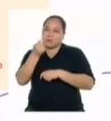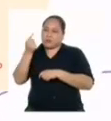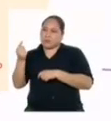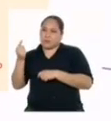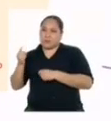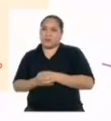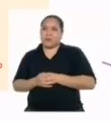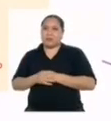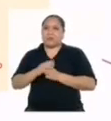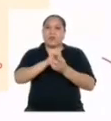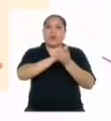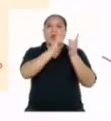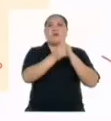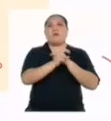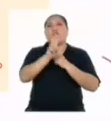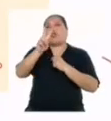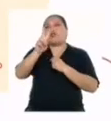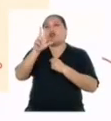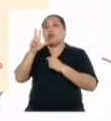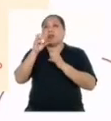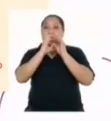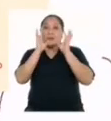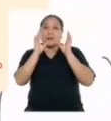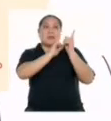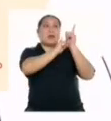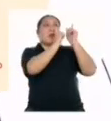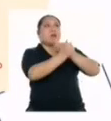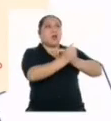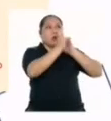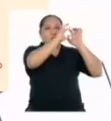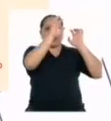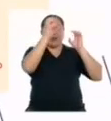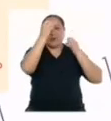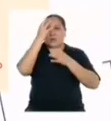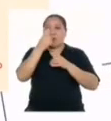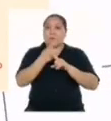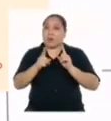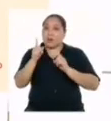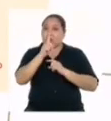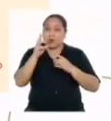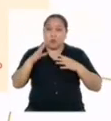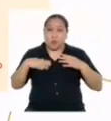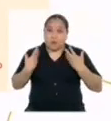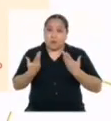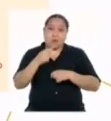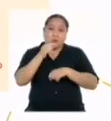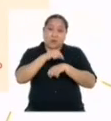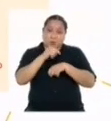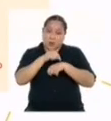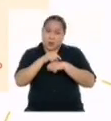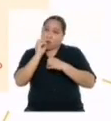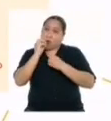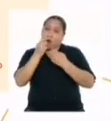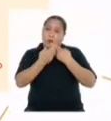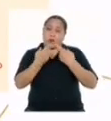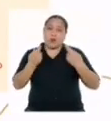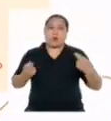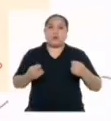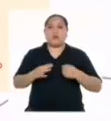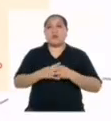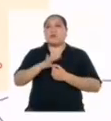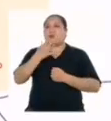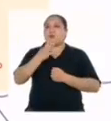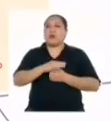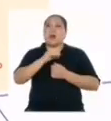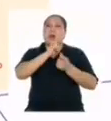se recomienda su reposición cada 2 o 3 días. Pero, cuando esto no es posible por cuestiones de tiempo o recursos, al